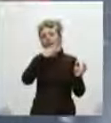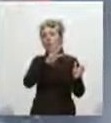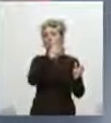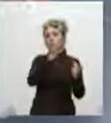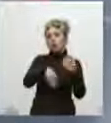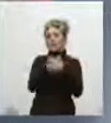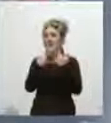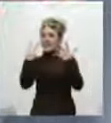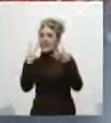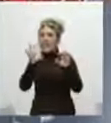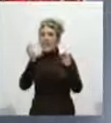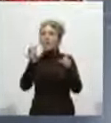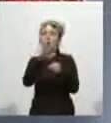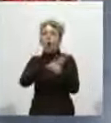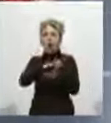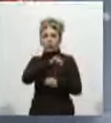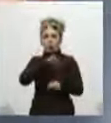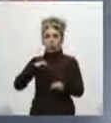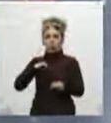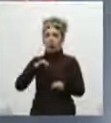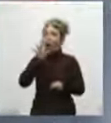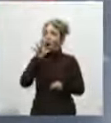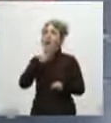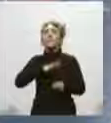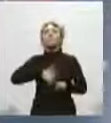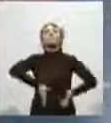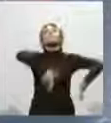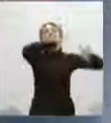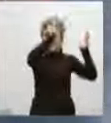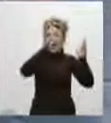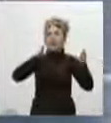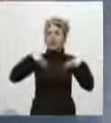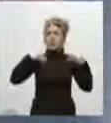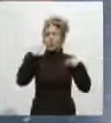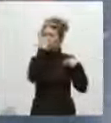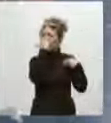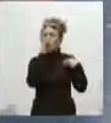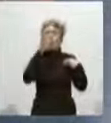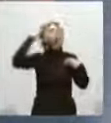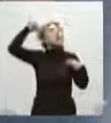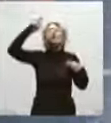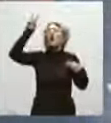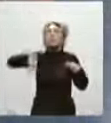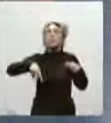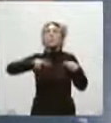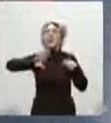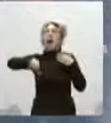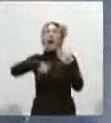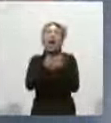7. Pero ahora disfruten de este carnaval, el carnaval de Arrecife. ¿Por qué? Porque este carnaval es único. ¡Hasta siempre!